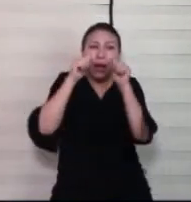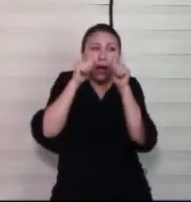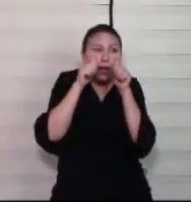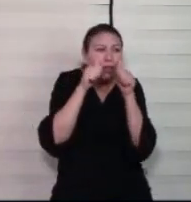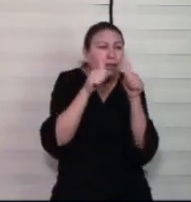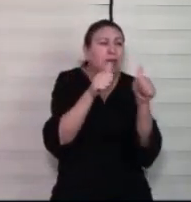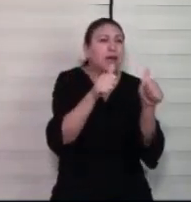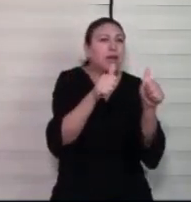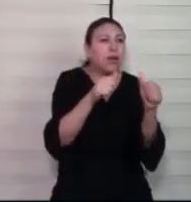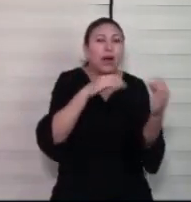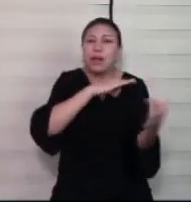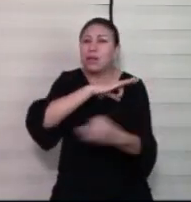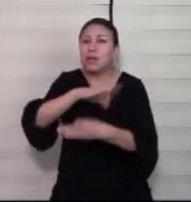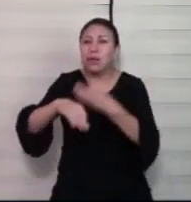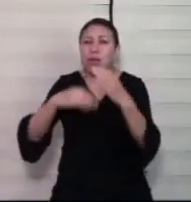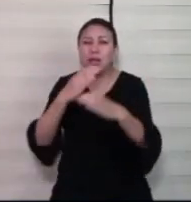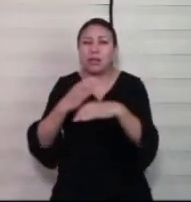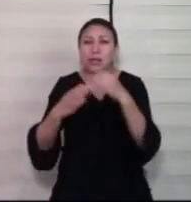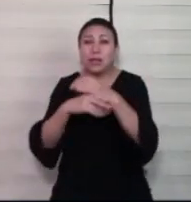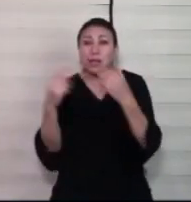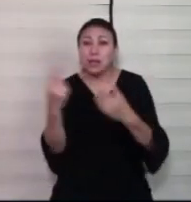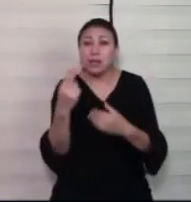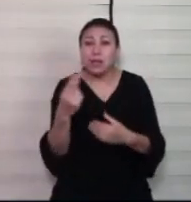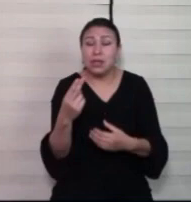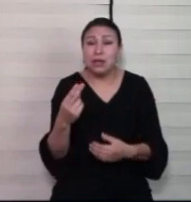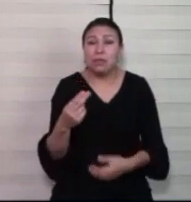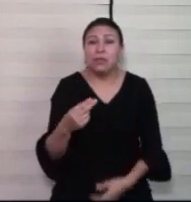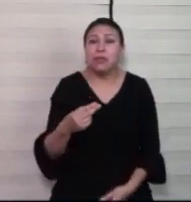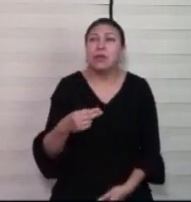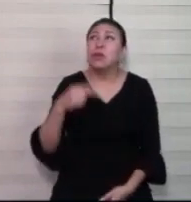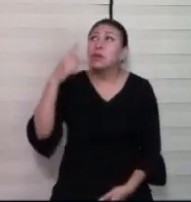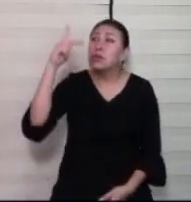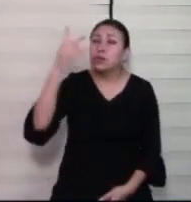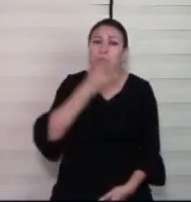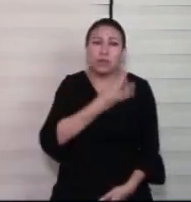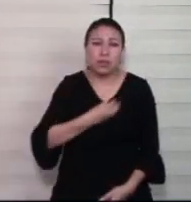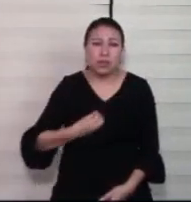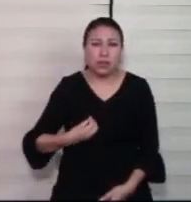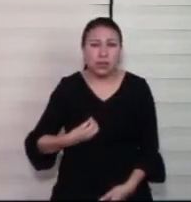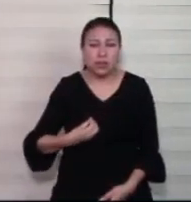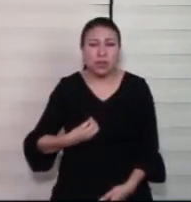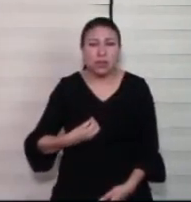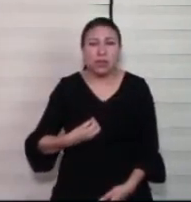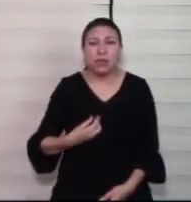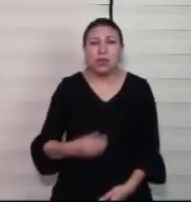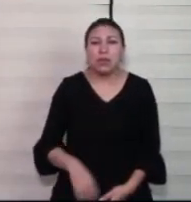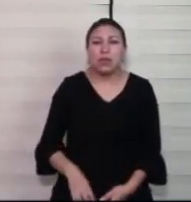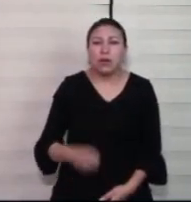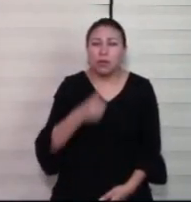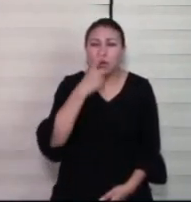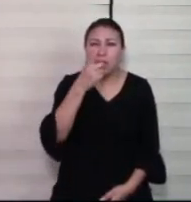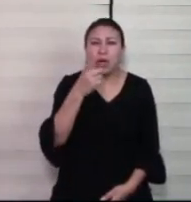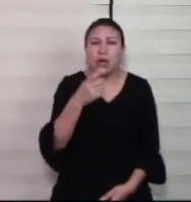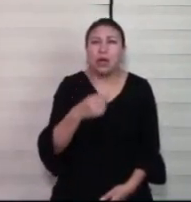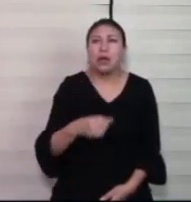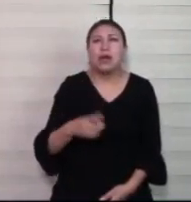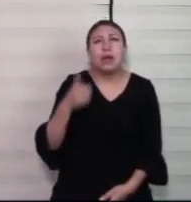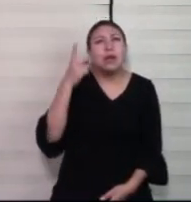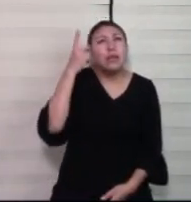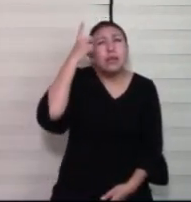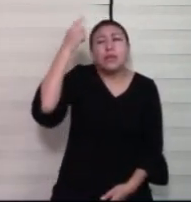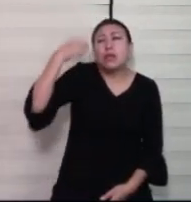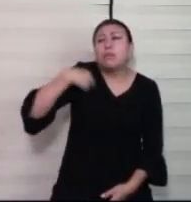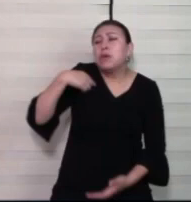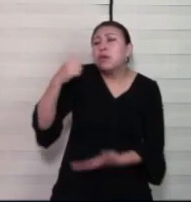de sus hijos. Eso debe ayudarnos. Como dije, no diga, si me hubiera ayudado el Señor, no